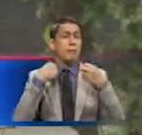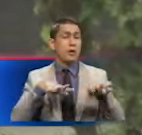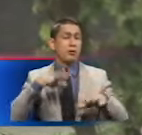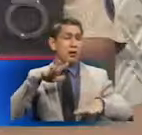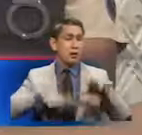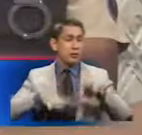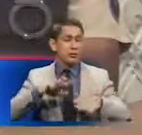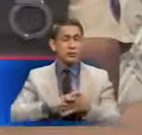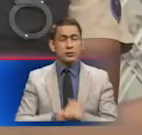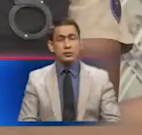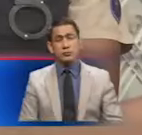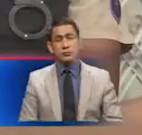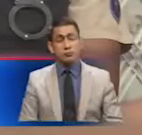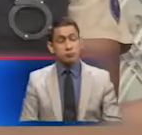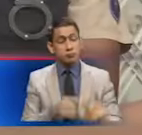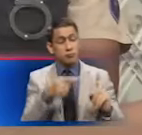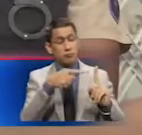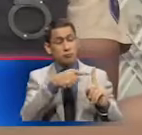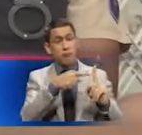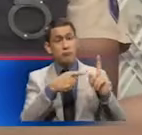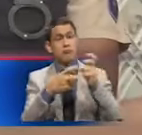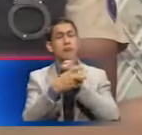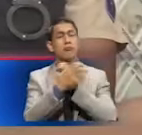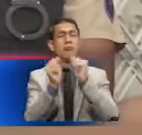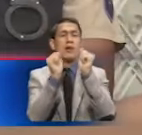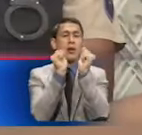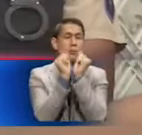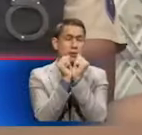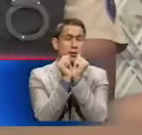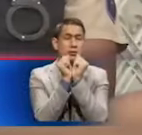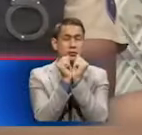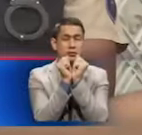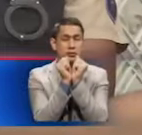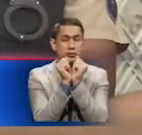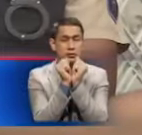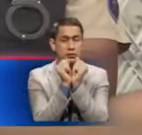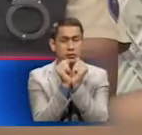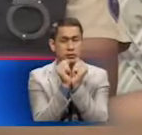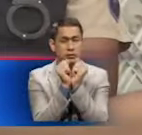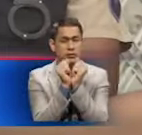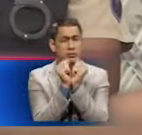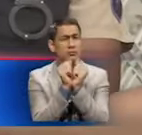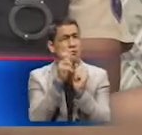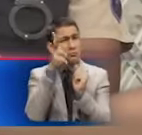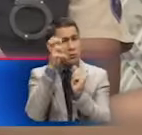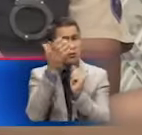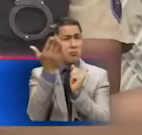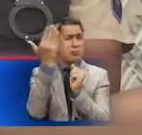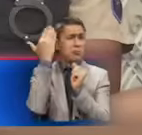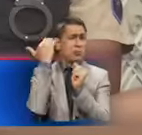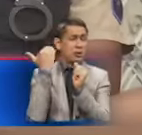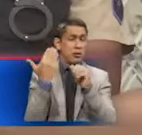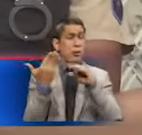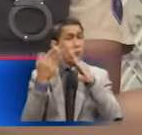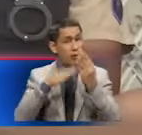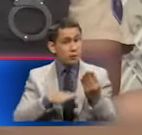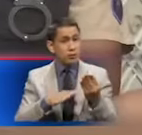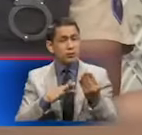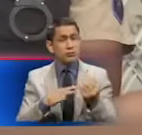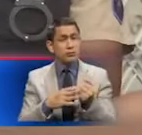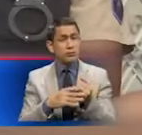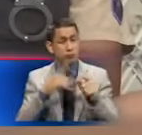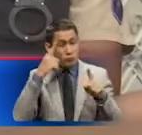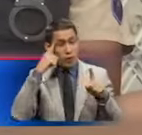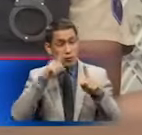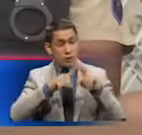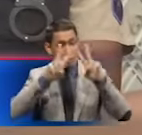que estuvo maniatado. Tiene algunos días según la rigidez cadavérica, unos